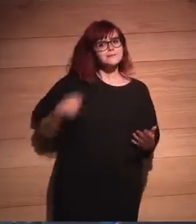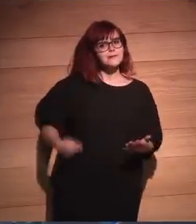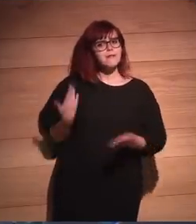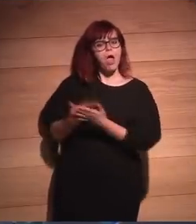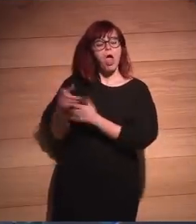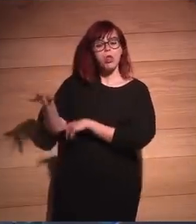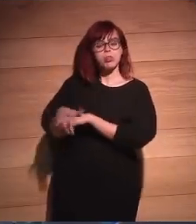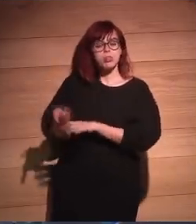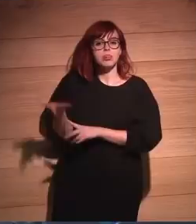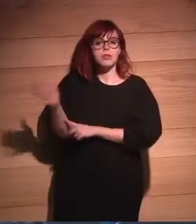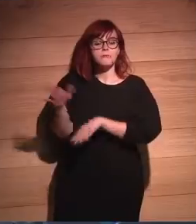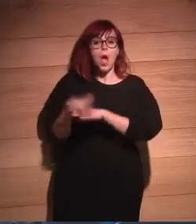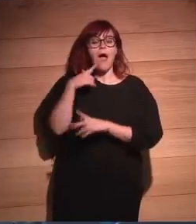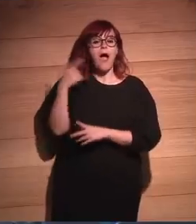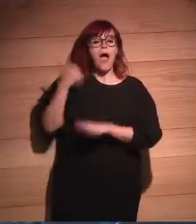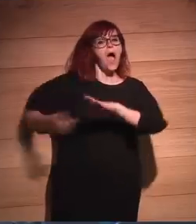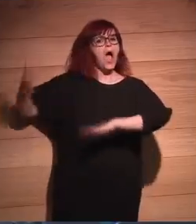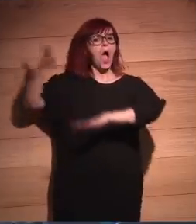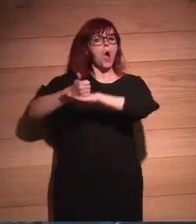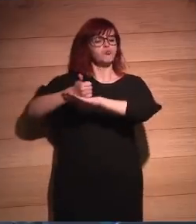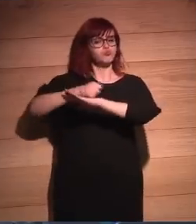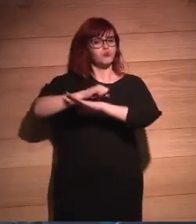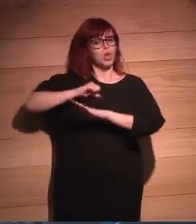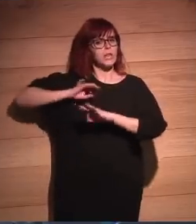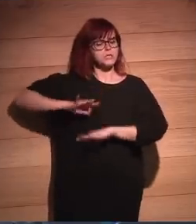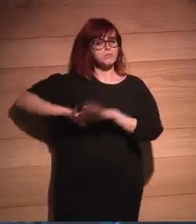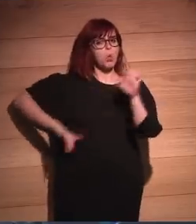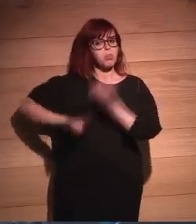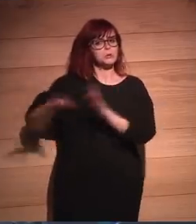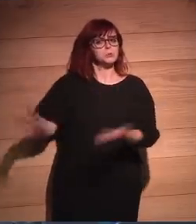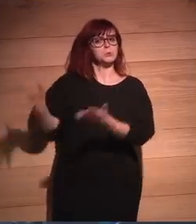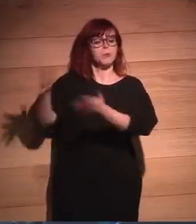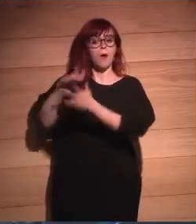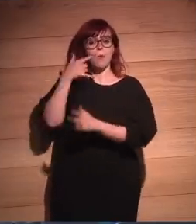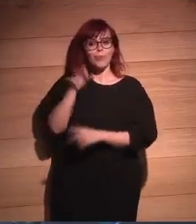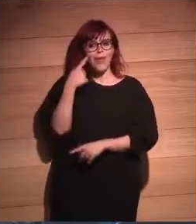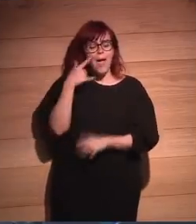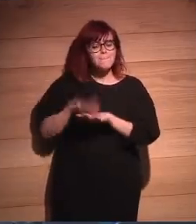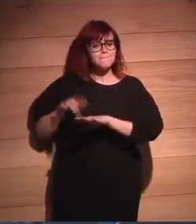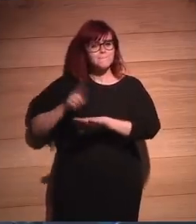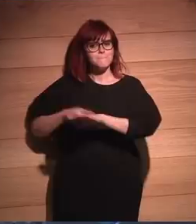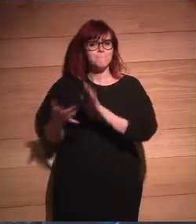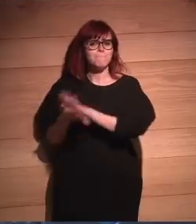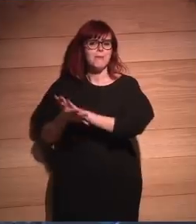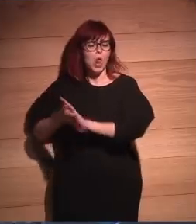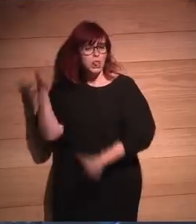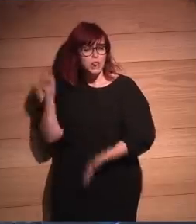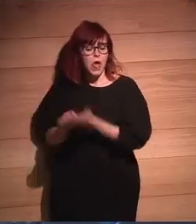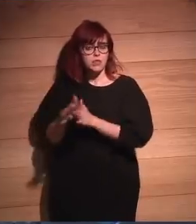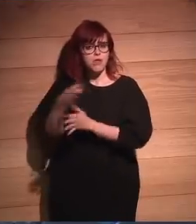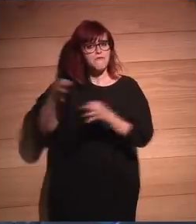que mediante eso que podríamos llamar un autoritarismo desarrollista puede conseguir a mayor velocidad y con mayor eficacia